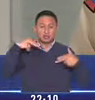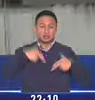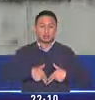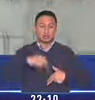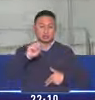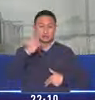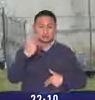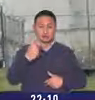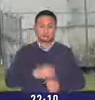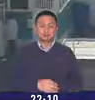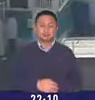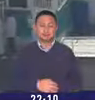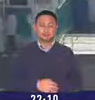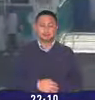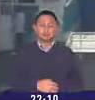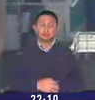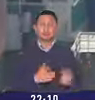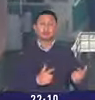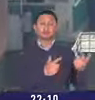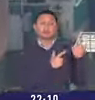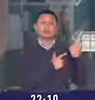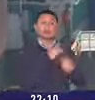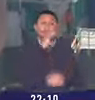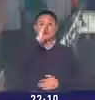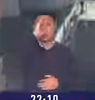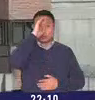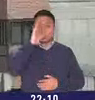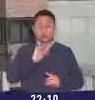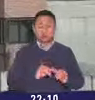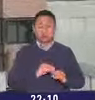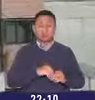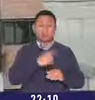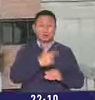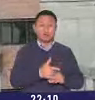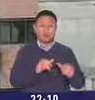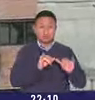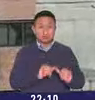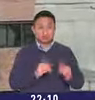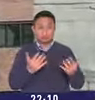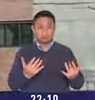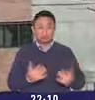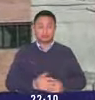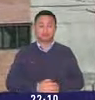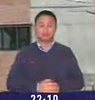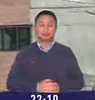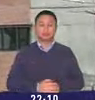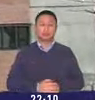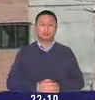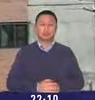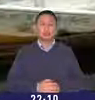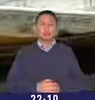penitenciarios tanto las fuerzas armadas como la policía se mantuvieron en los exteriores del cpl desde la ciudad de Cuenca